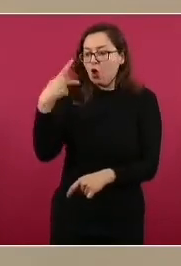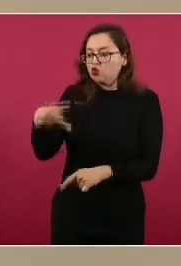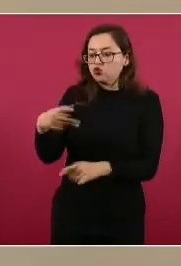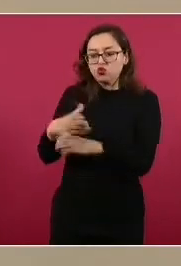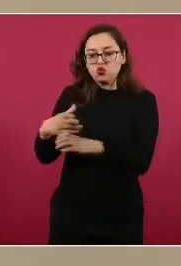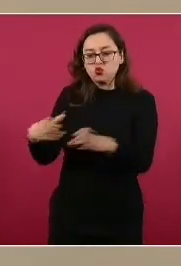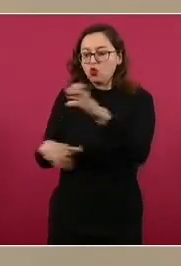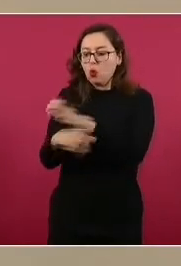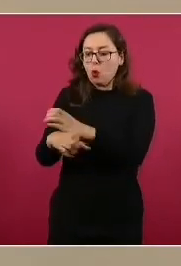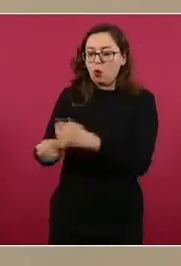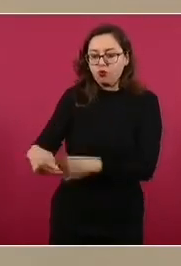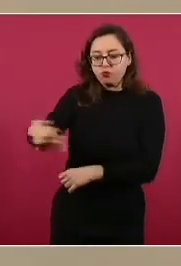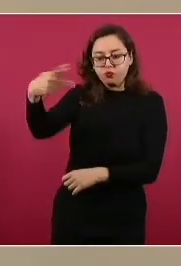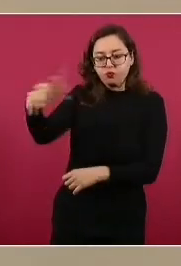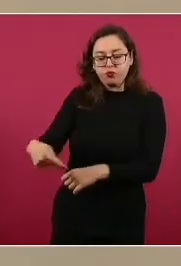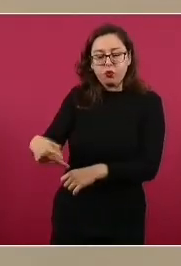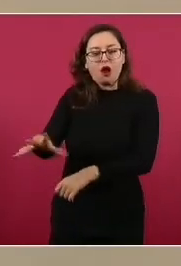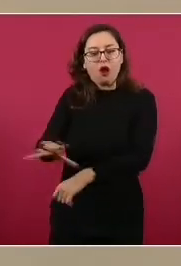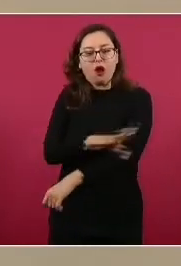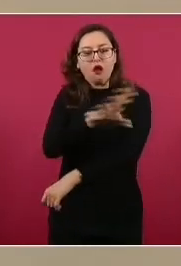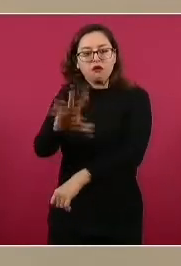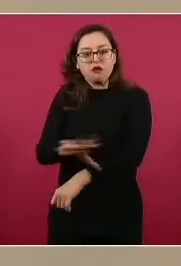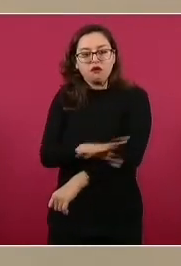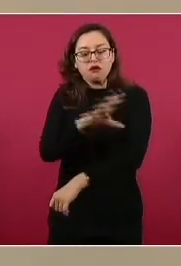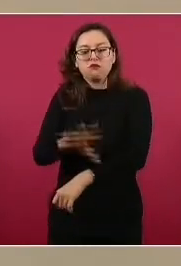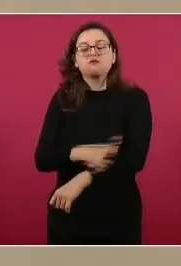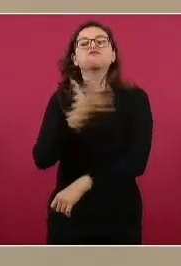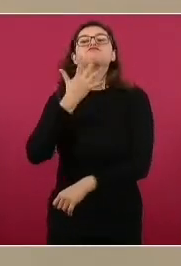de los hidrocarburos.